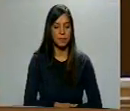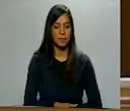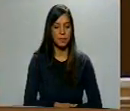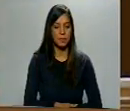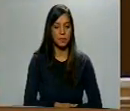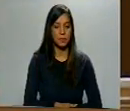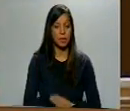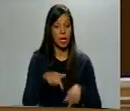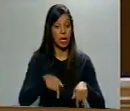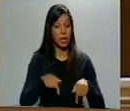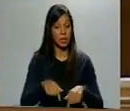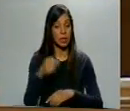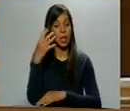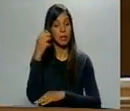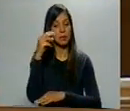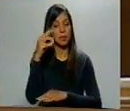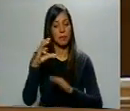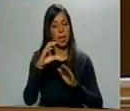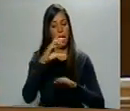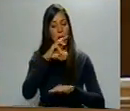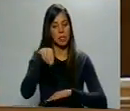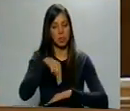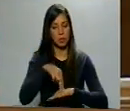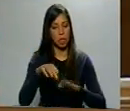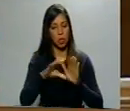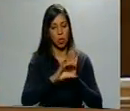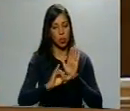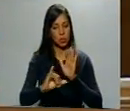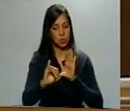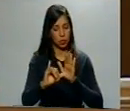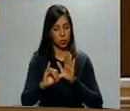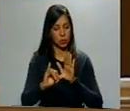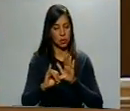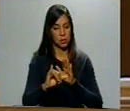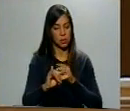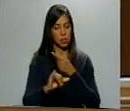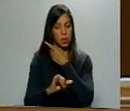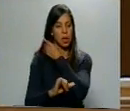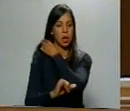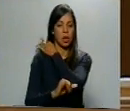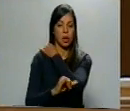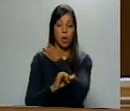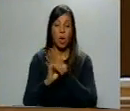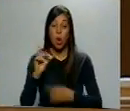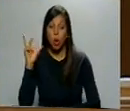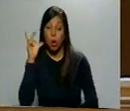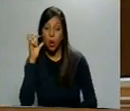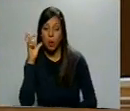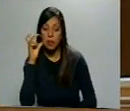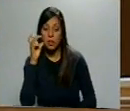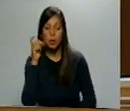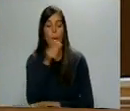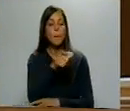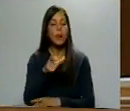Esta Asamblea Nacional Constituyente ha venido escuchando el clamor